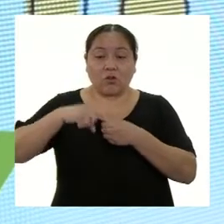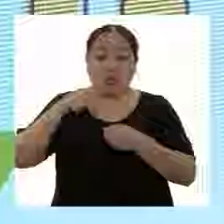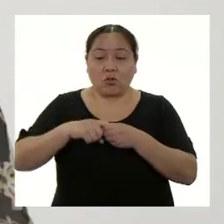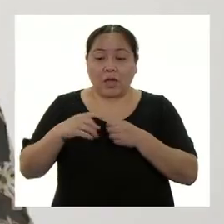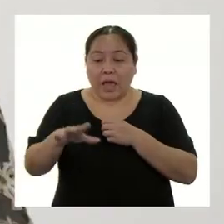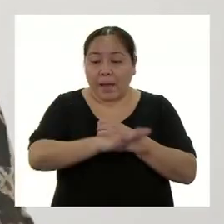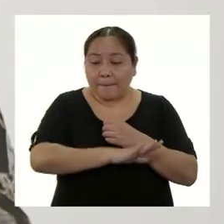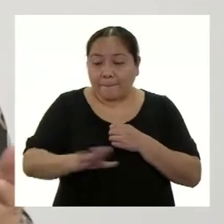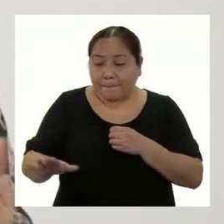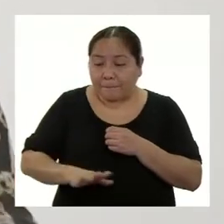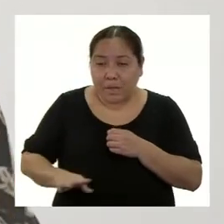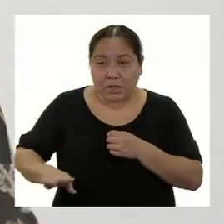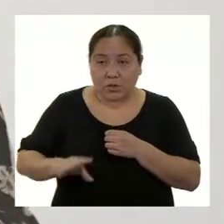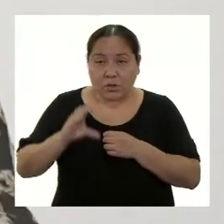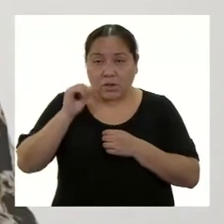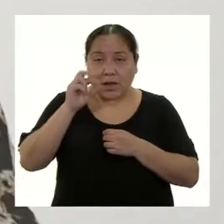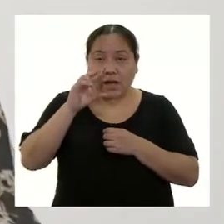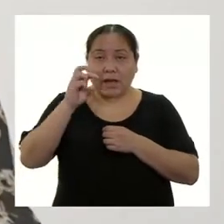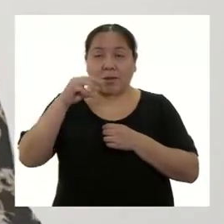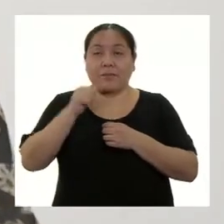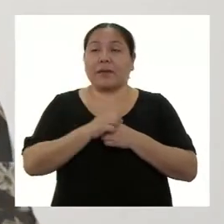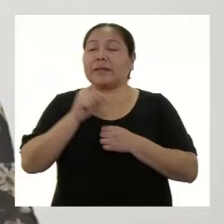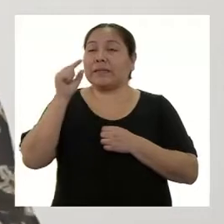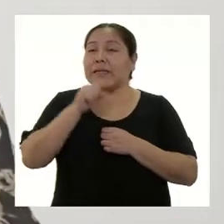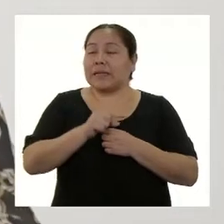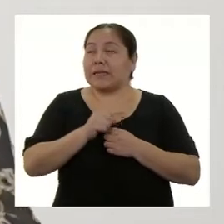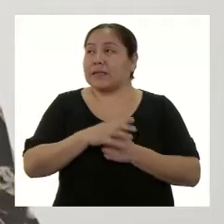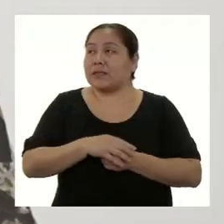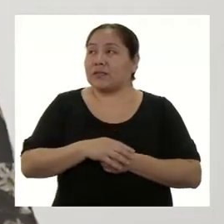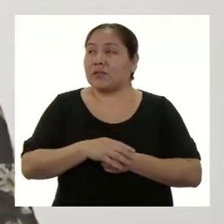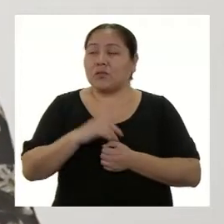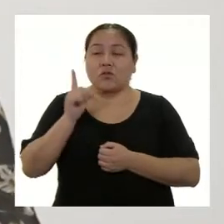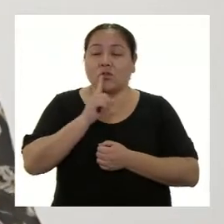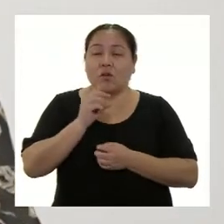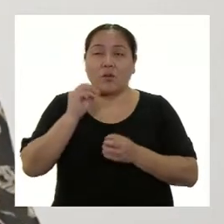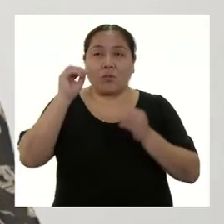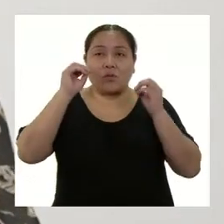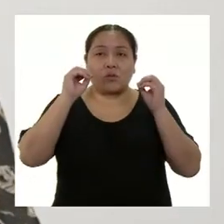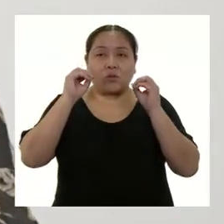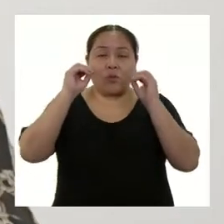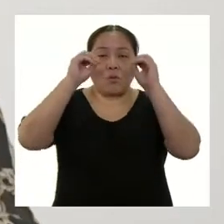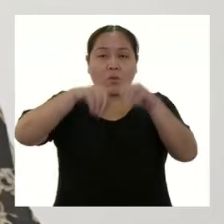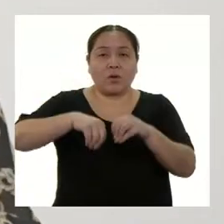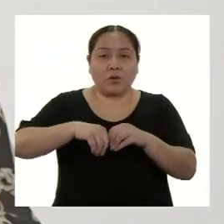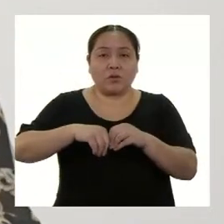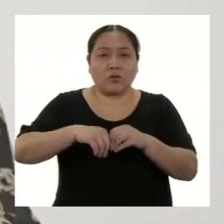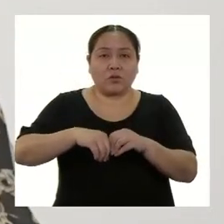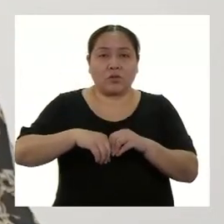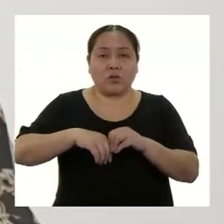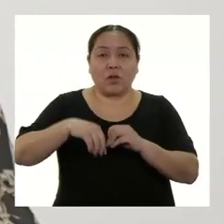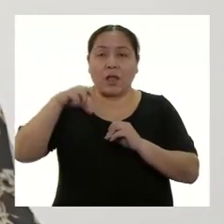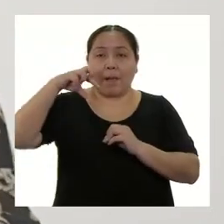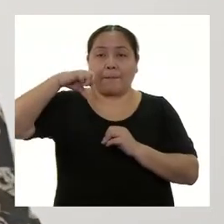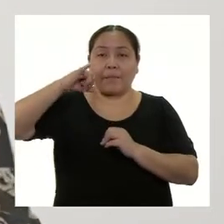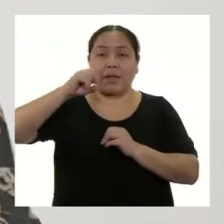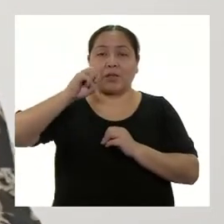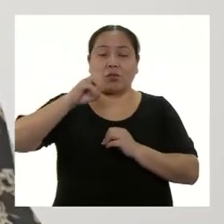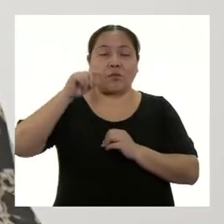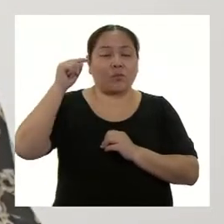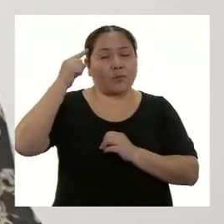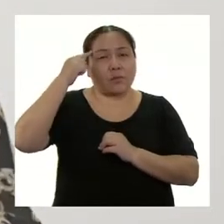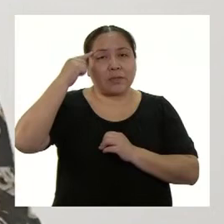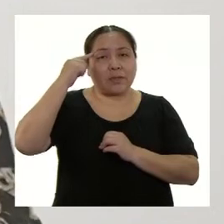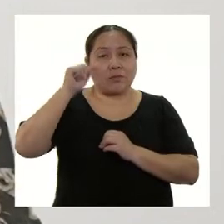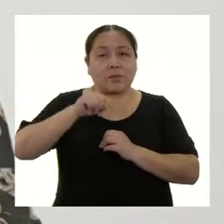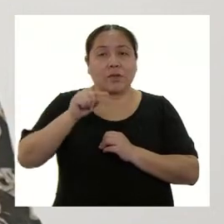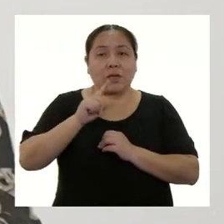carpa. En este caso, Paula, no hemos incluido la parte del piso porque asumimos que esta parte no